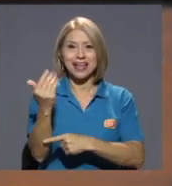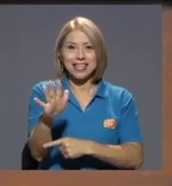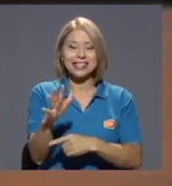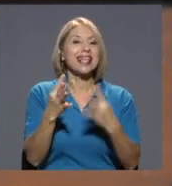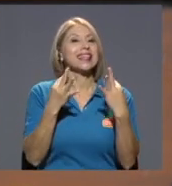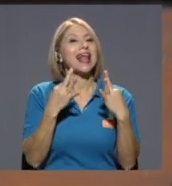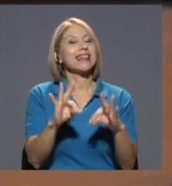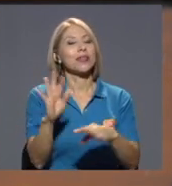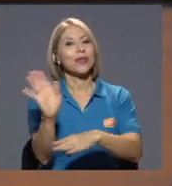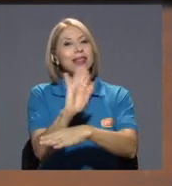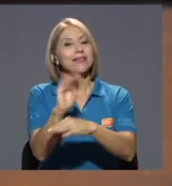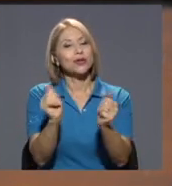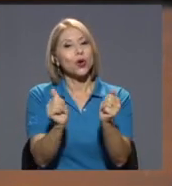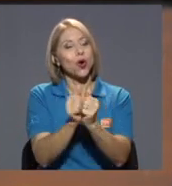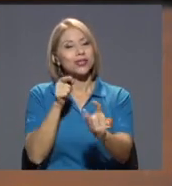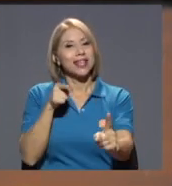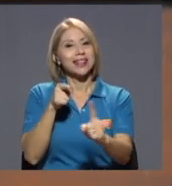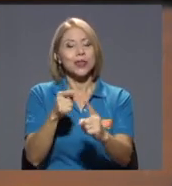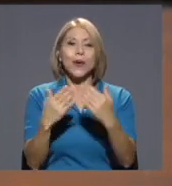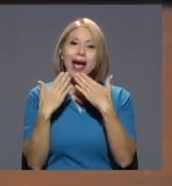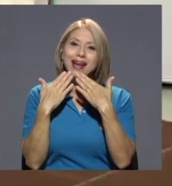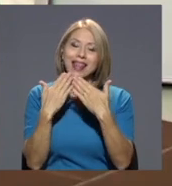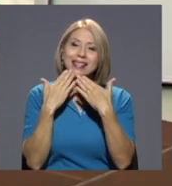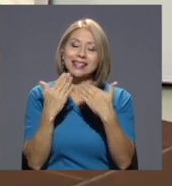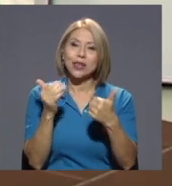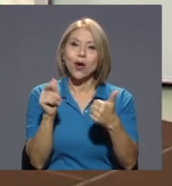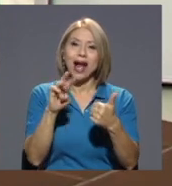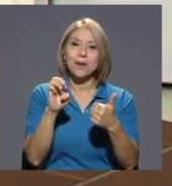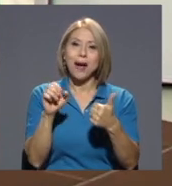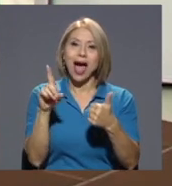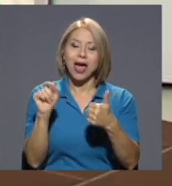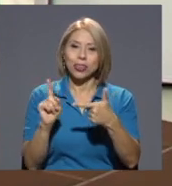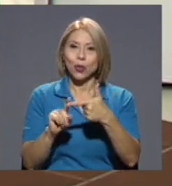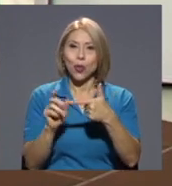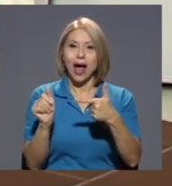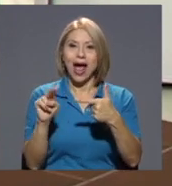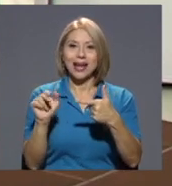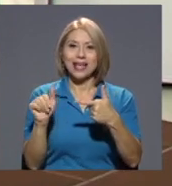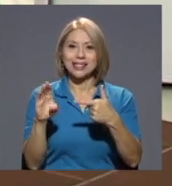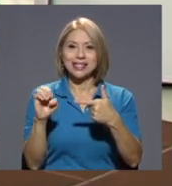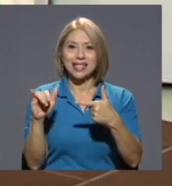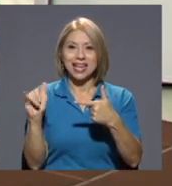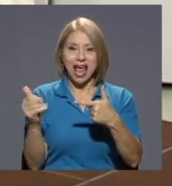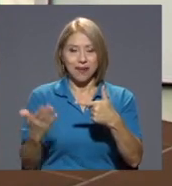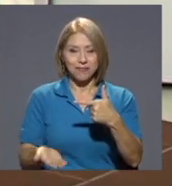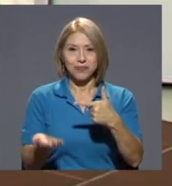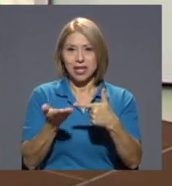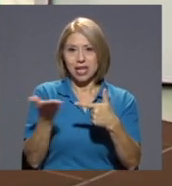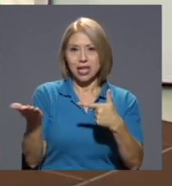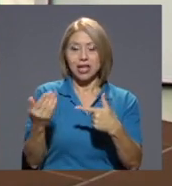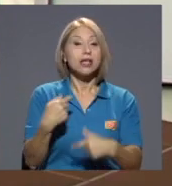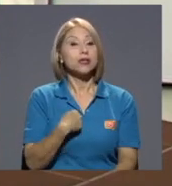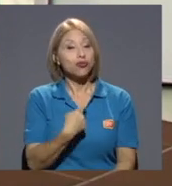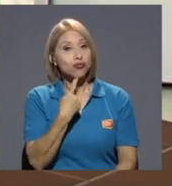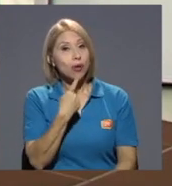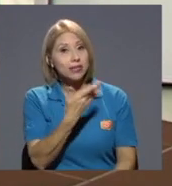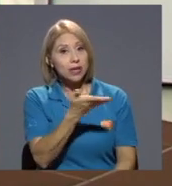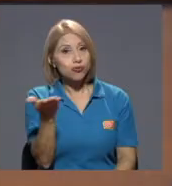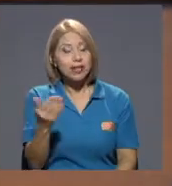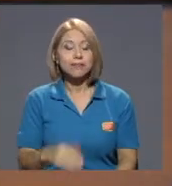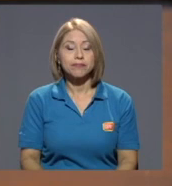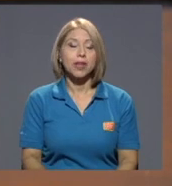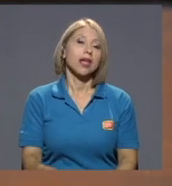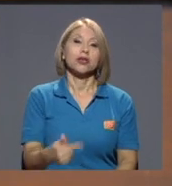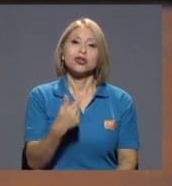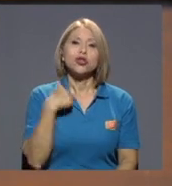muy agradecido por la participación tanto de don armando el día de hoy como mañana cecilia y hacer una cosa probando